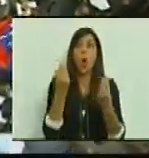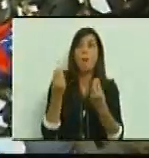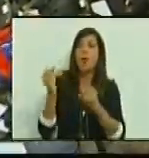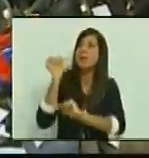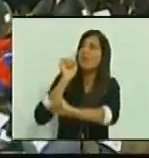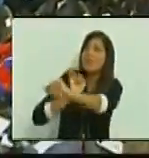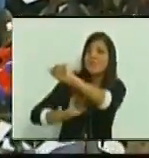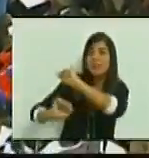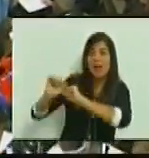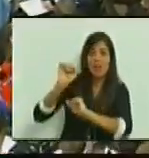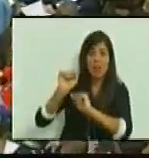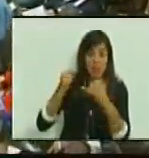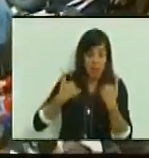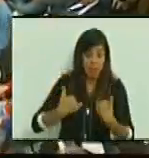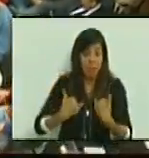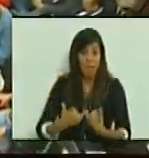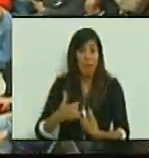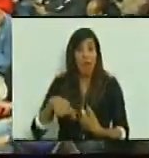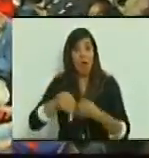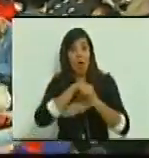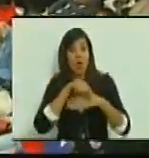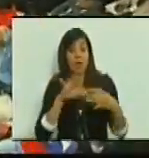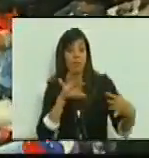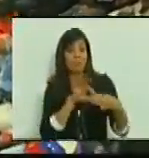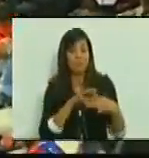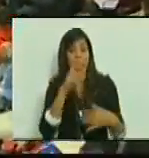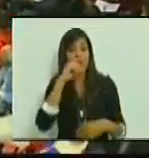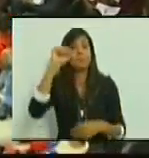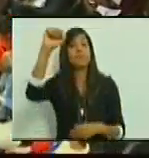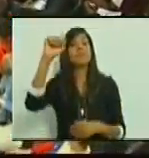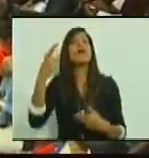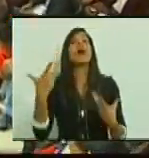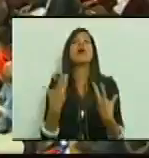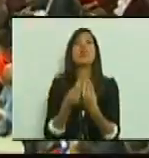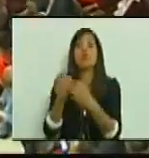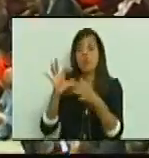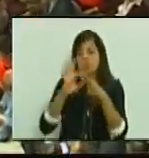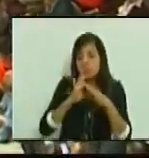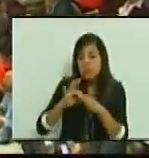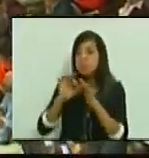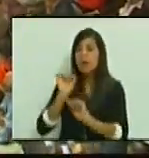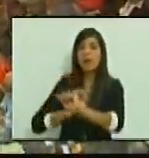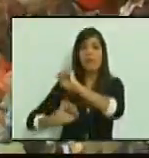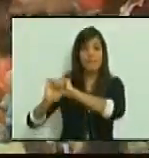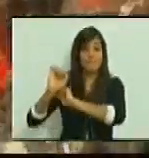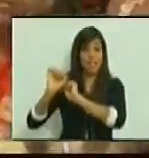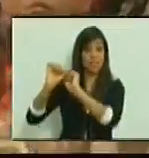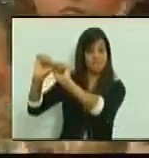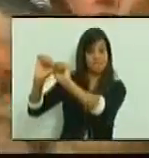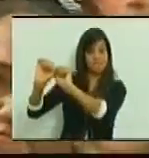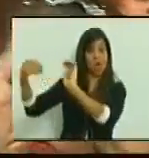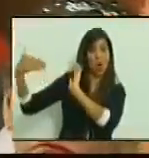defendernos con nuestro conductor Nicolás Maduro. Y bueno, en esas EMAS, que es un gran,